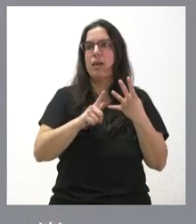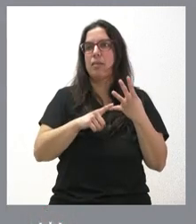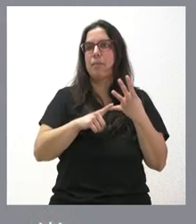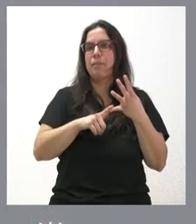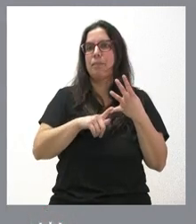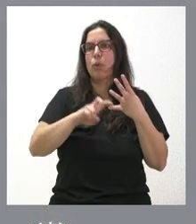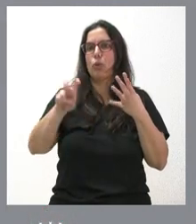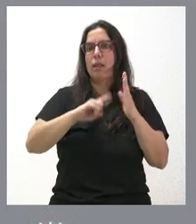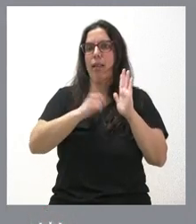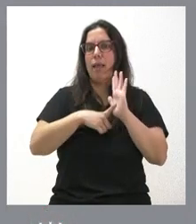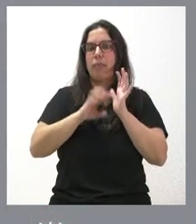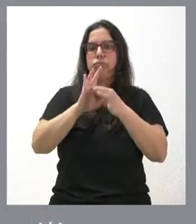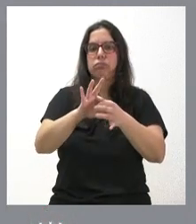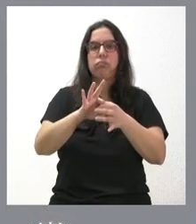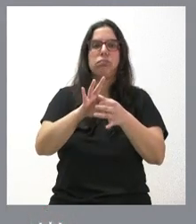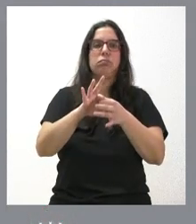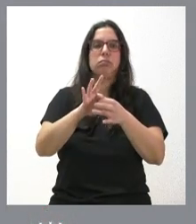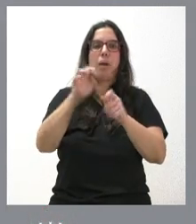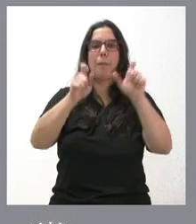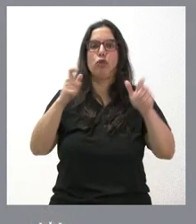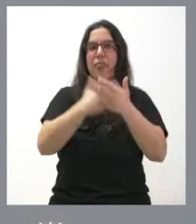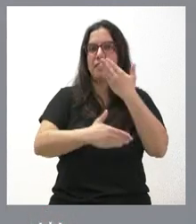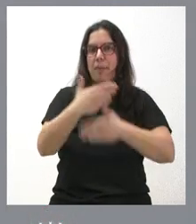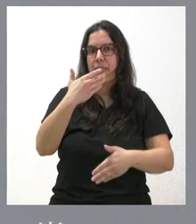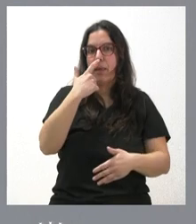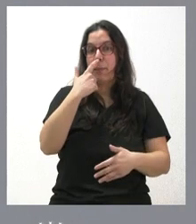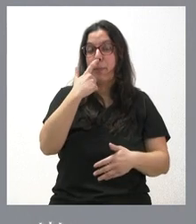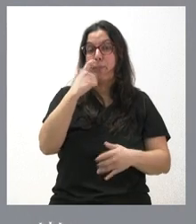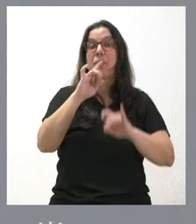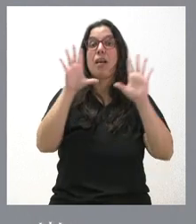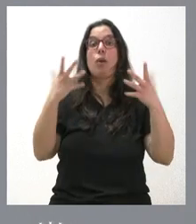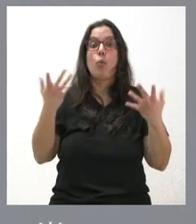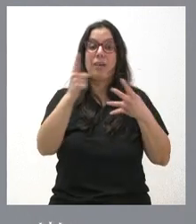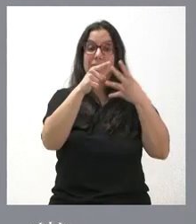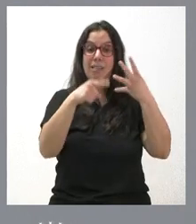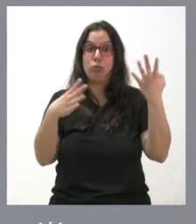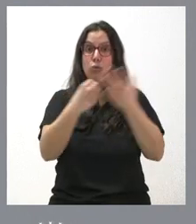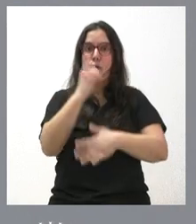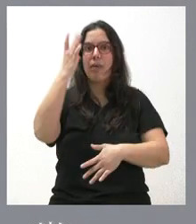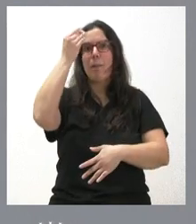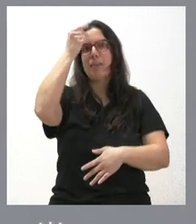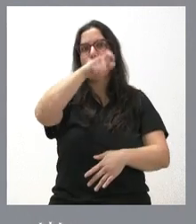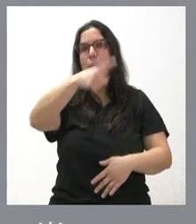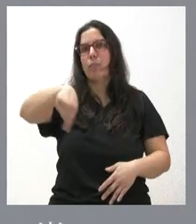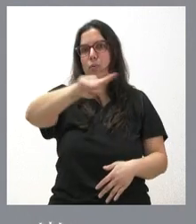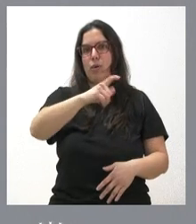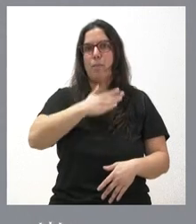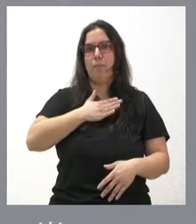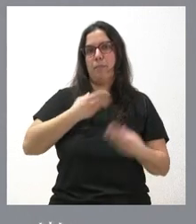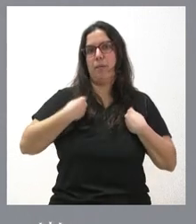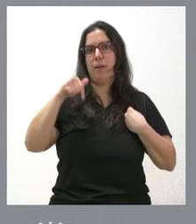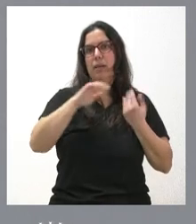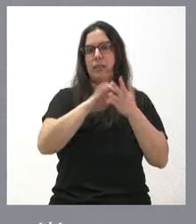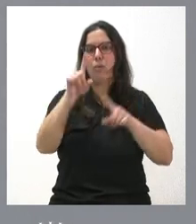hasta la normativa en materia de personas con discapacidad lo que sí que está claro es que son iniciativas pensando en los ciudadanos de esta tierra en sus